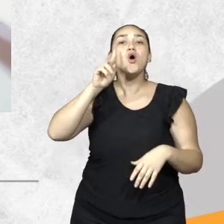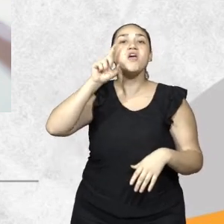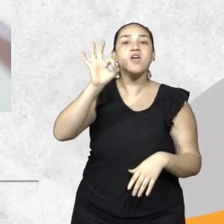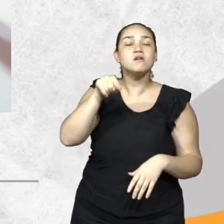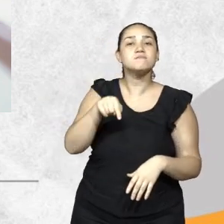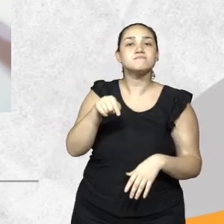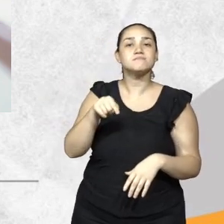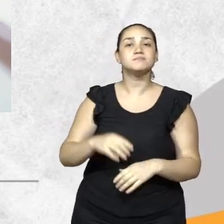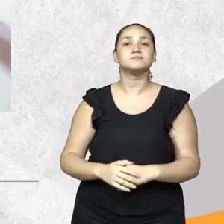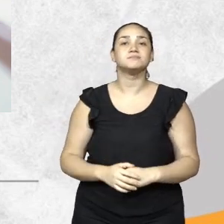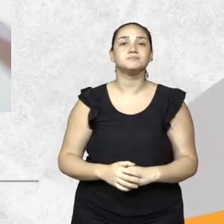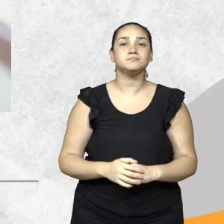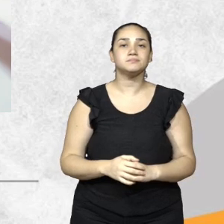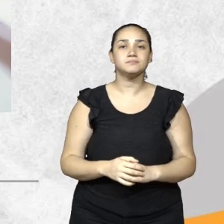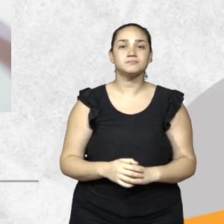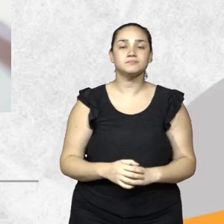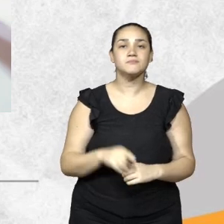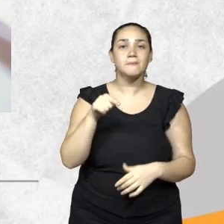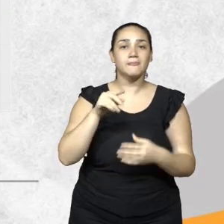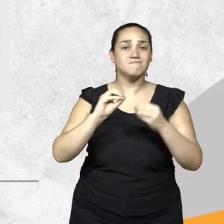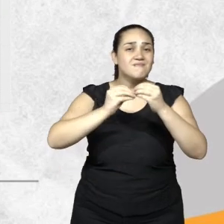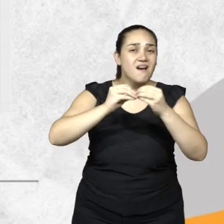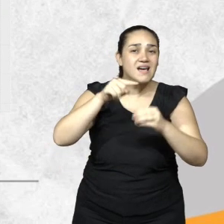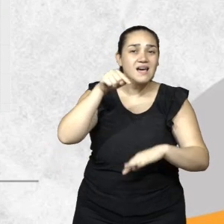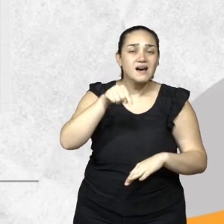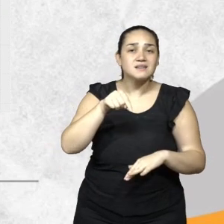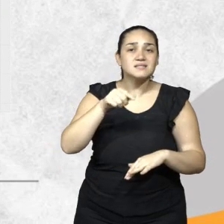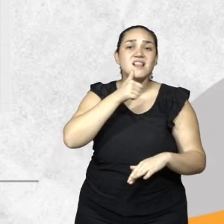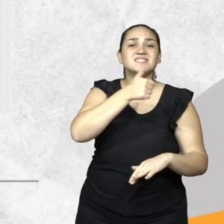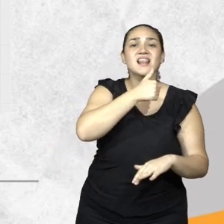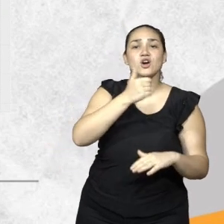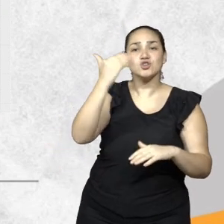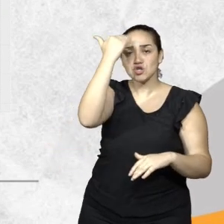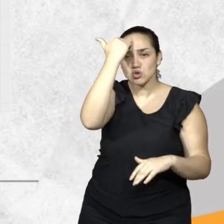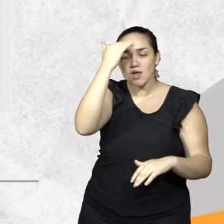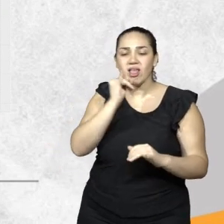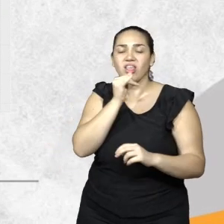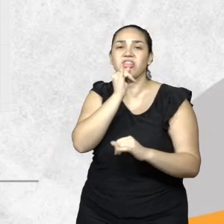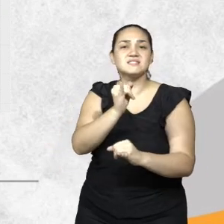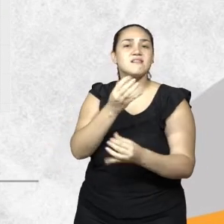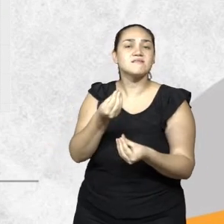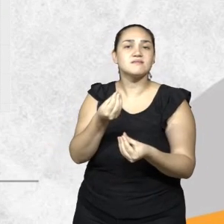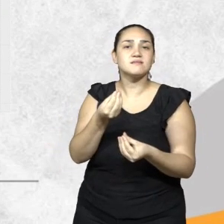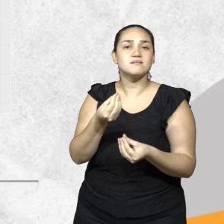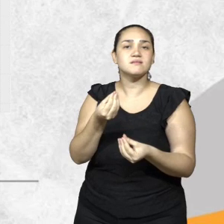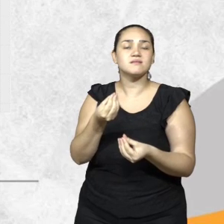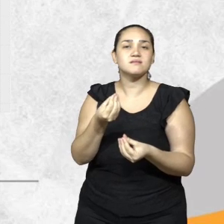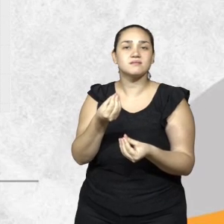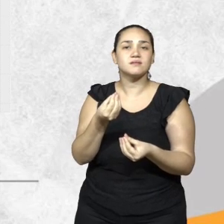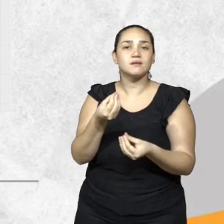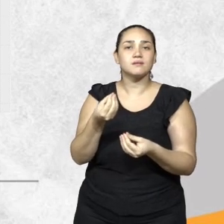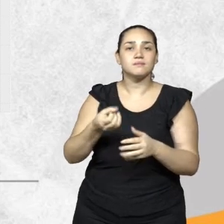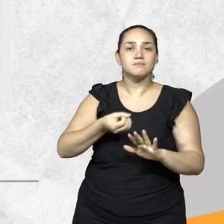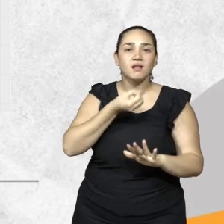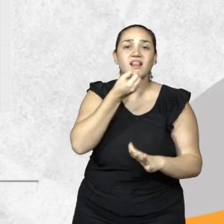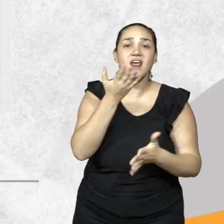ante un notario. Bueno, en este caso, la Sala Constitucional dice que si bien la declaración jurada podría ser